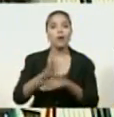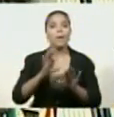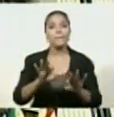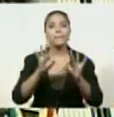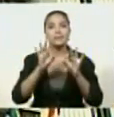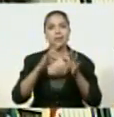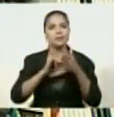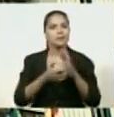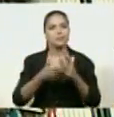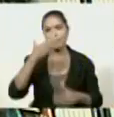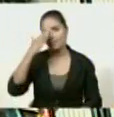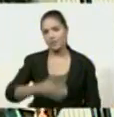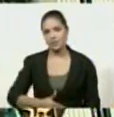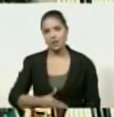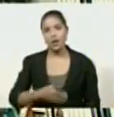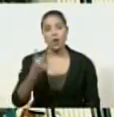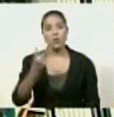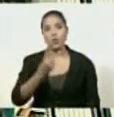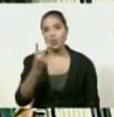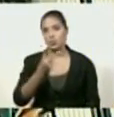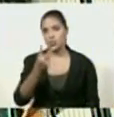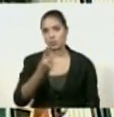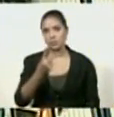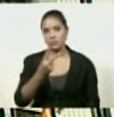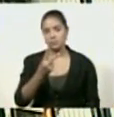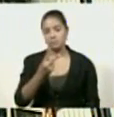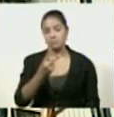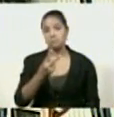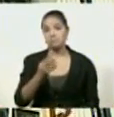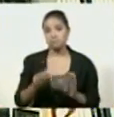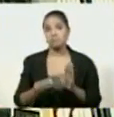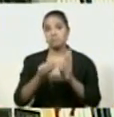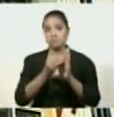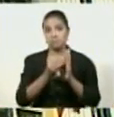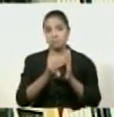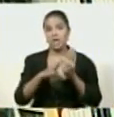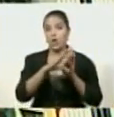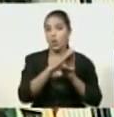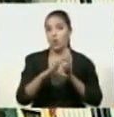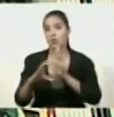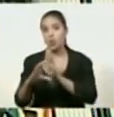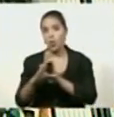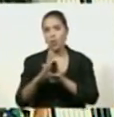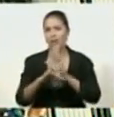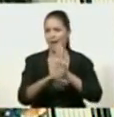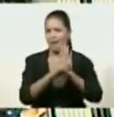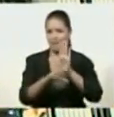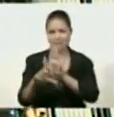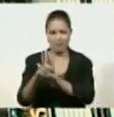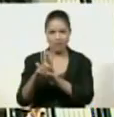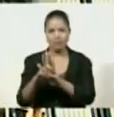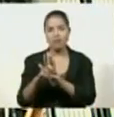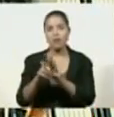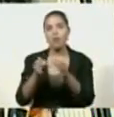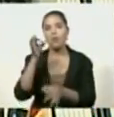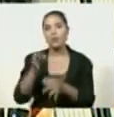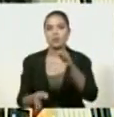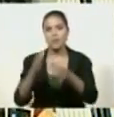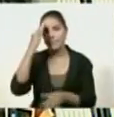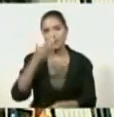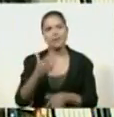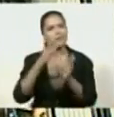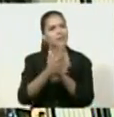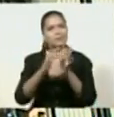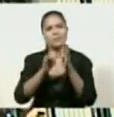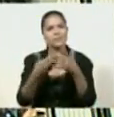que es la jurisdicción militar. Ambos delitos, este delito está previsto en ambos códigos, en el Código Penal y en el Código de Justicia Militar. ¿De qué se